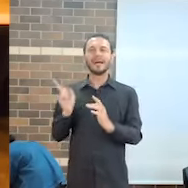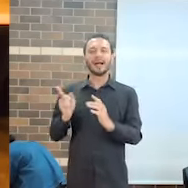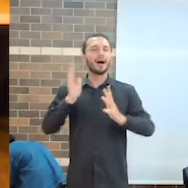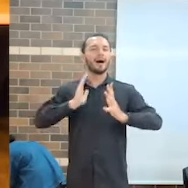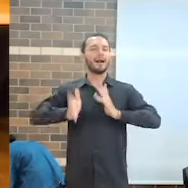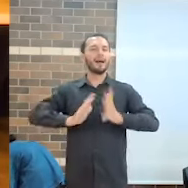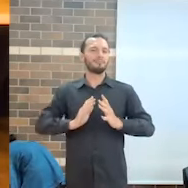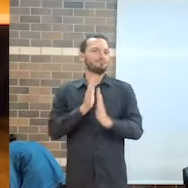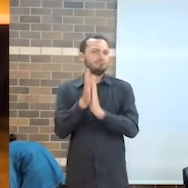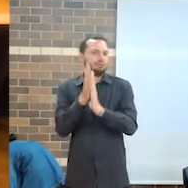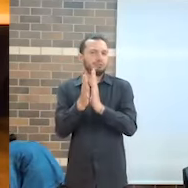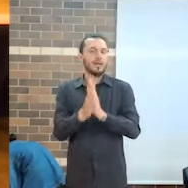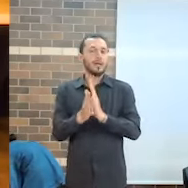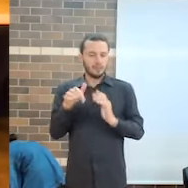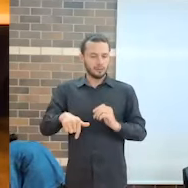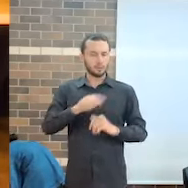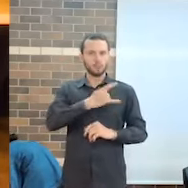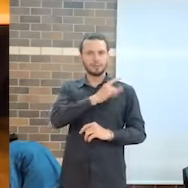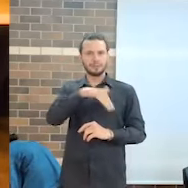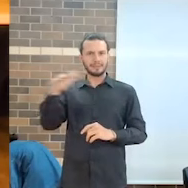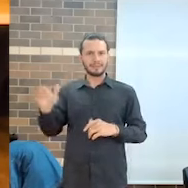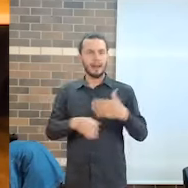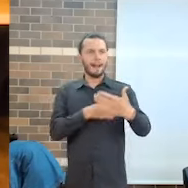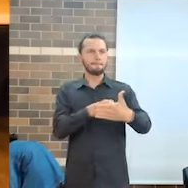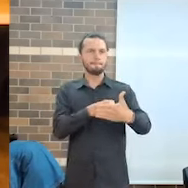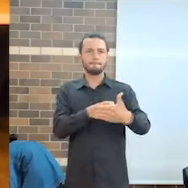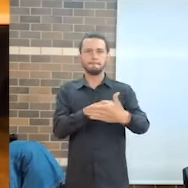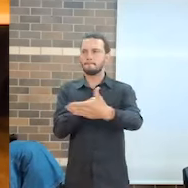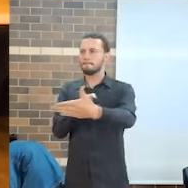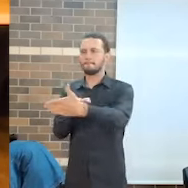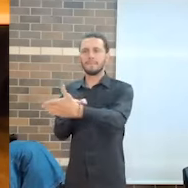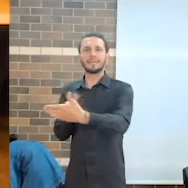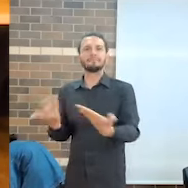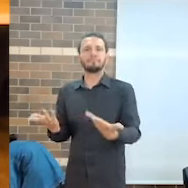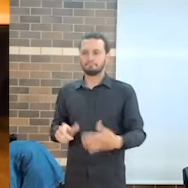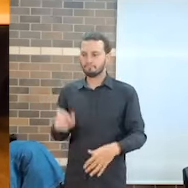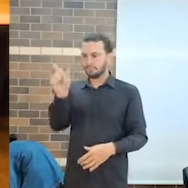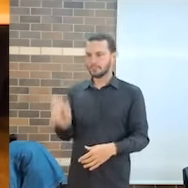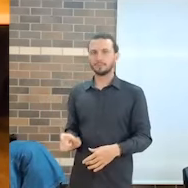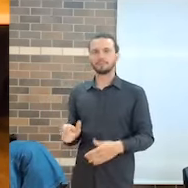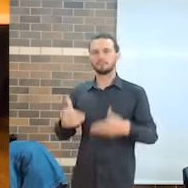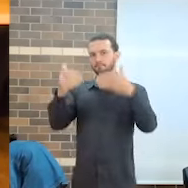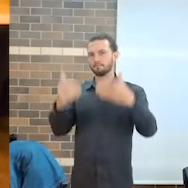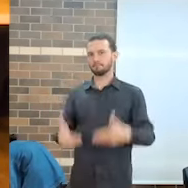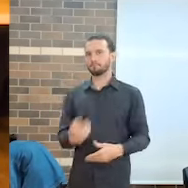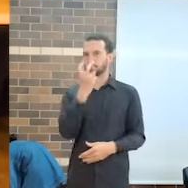barreras que vivimos en la universidad, una persona con discapacidad visual.